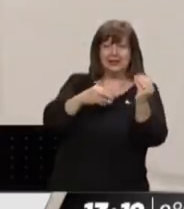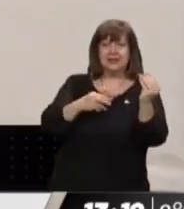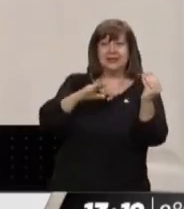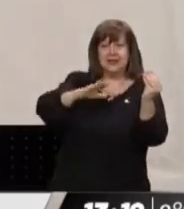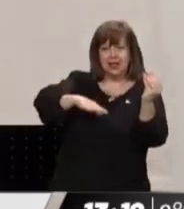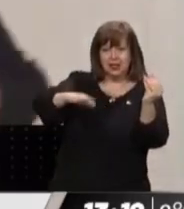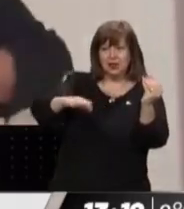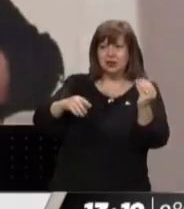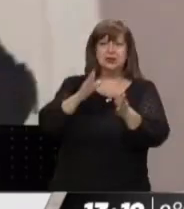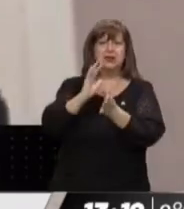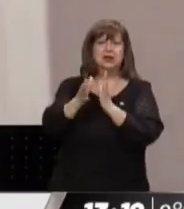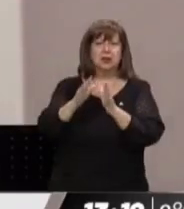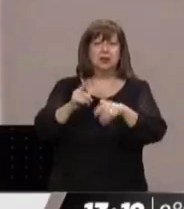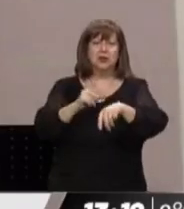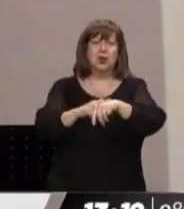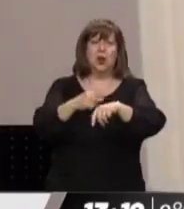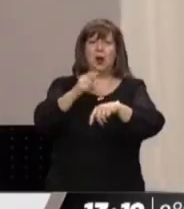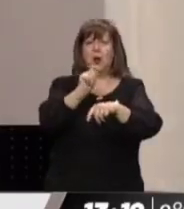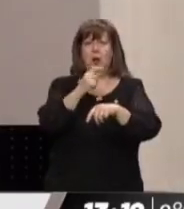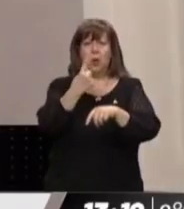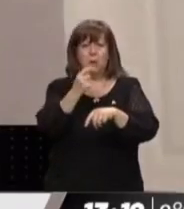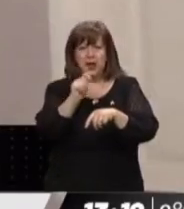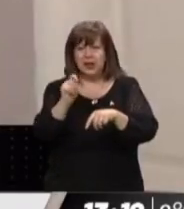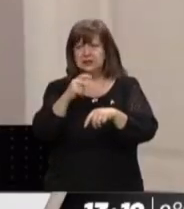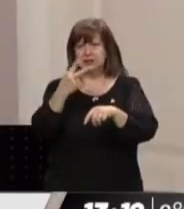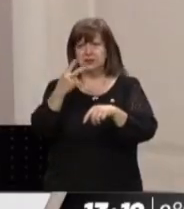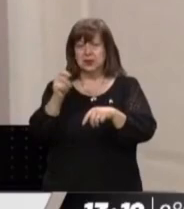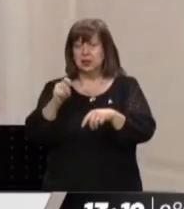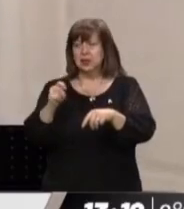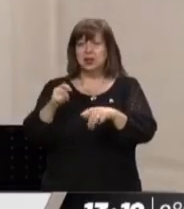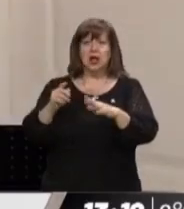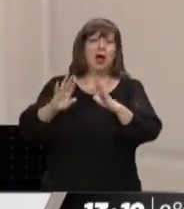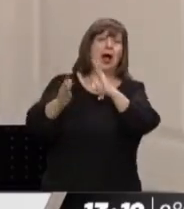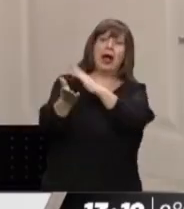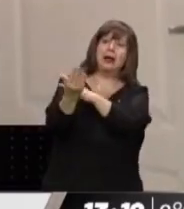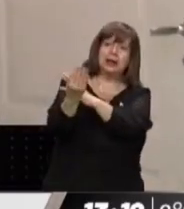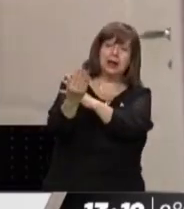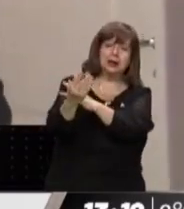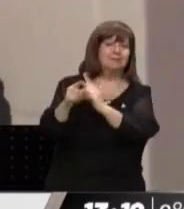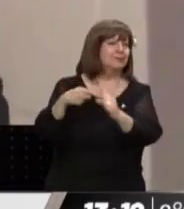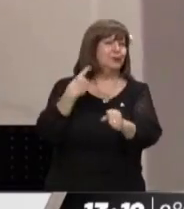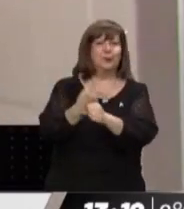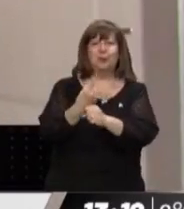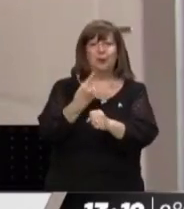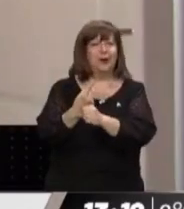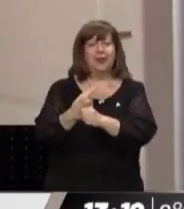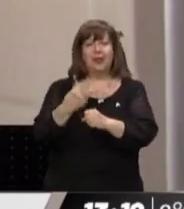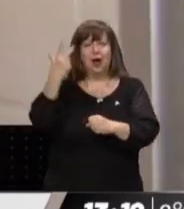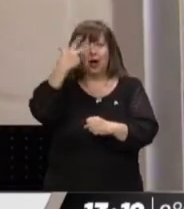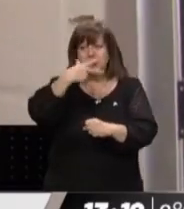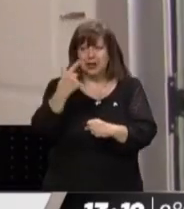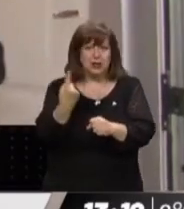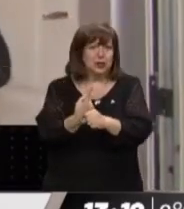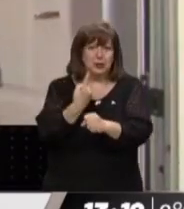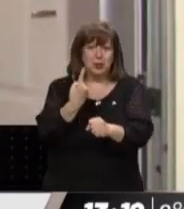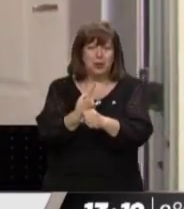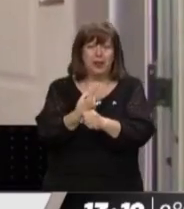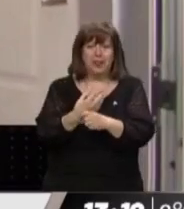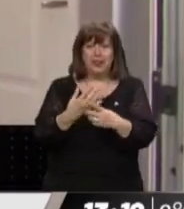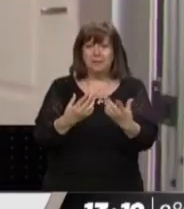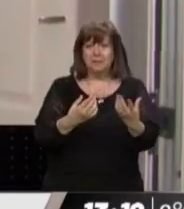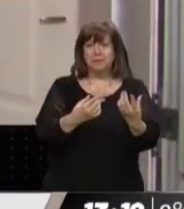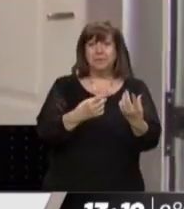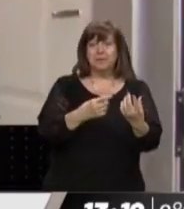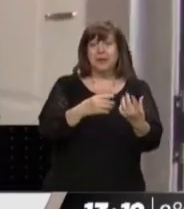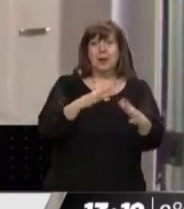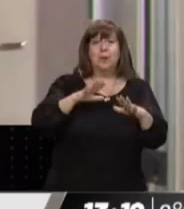son prolongados y que por ahí la familia no tiene los recursos o no tiene la posibilidad de alquilar un departamento, un hotel, por periodos que van desde un día